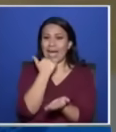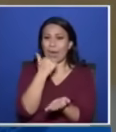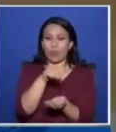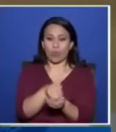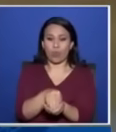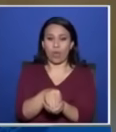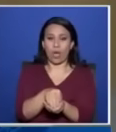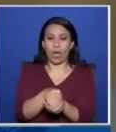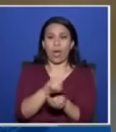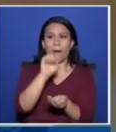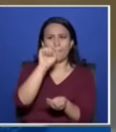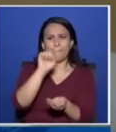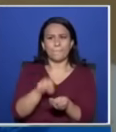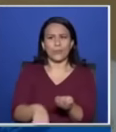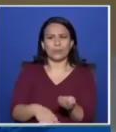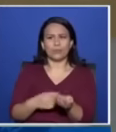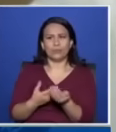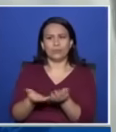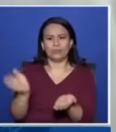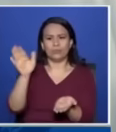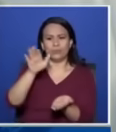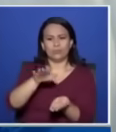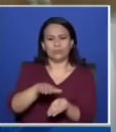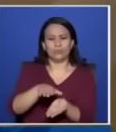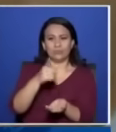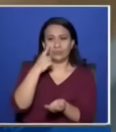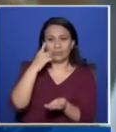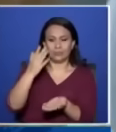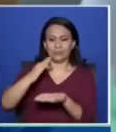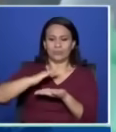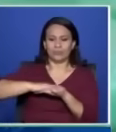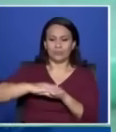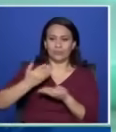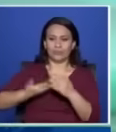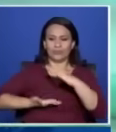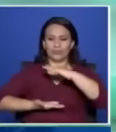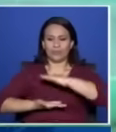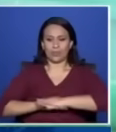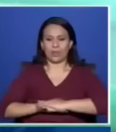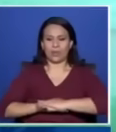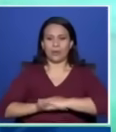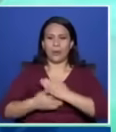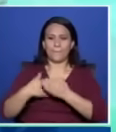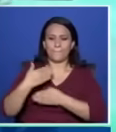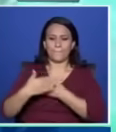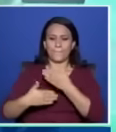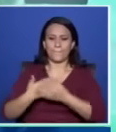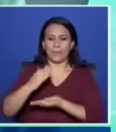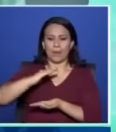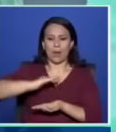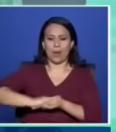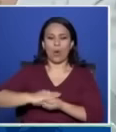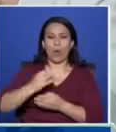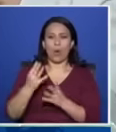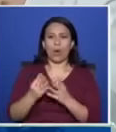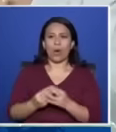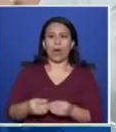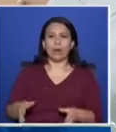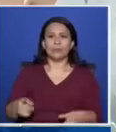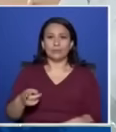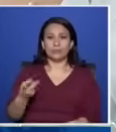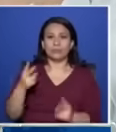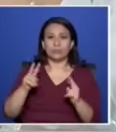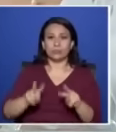es posible ponerlos en un recipiente hermético con algo de papel para que pueda aguantar humedad. Al igual